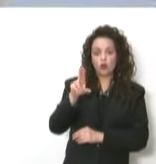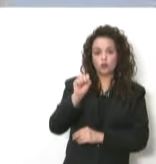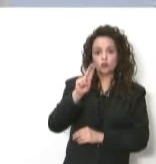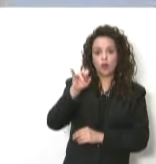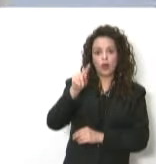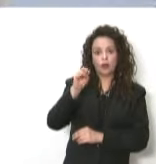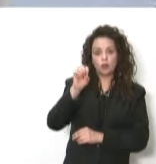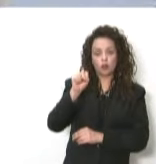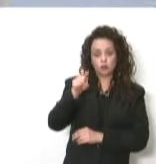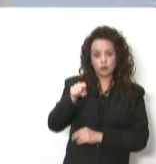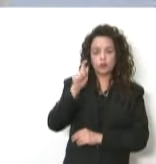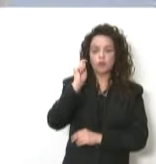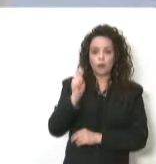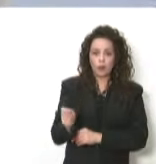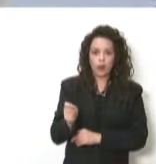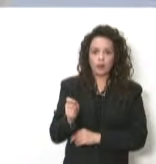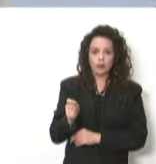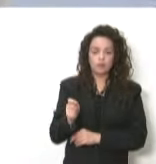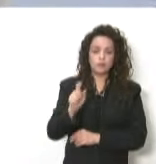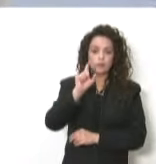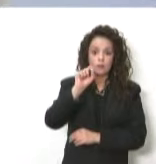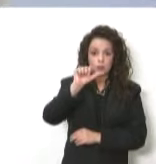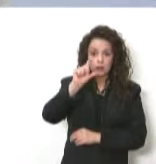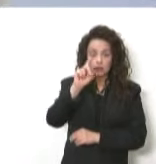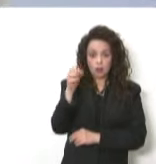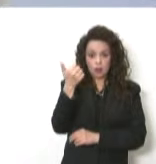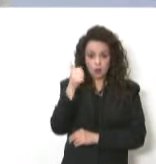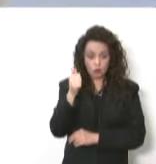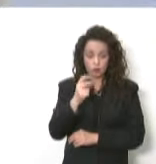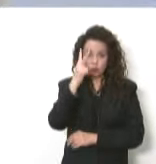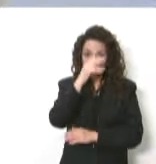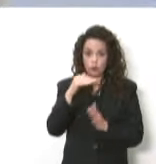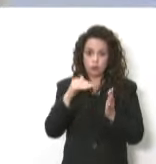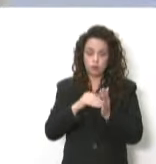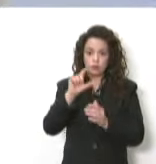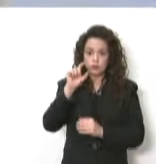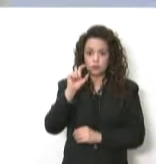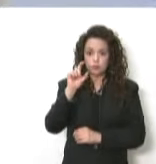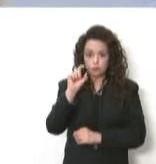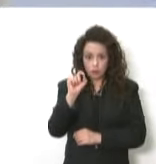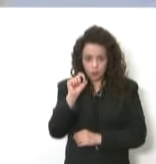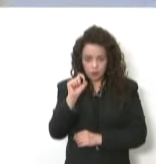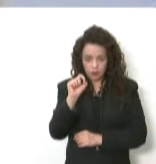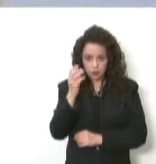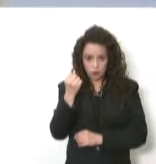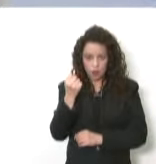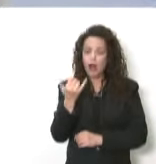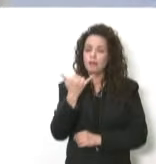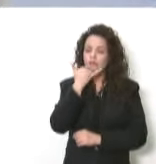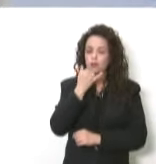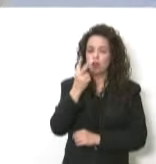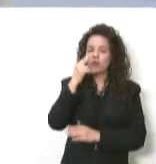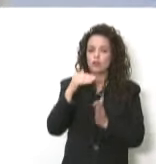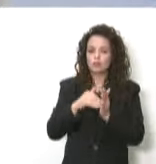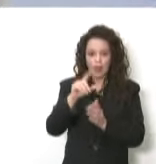federal, con corte al 26 de agosto de 2029, de 2020, perdón.